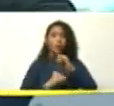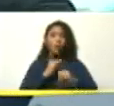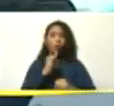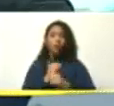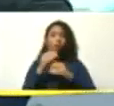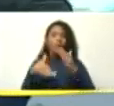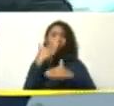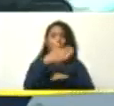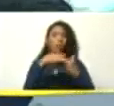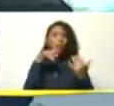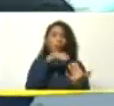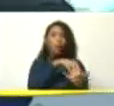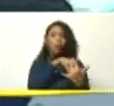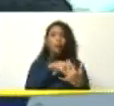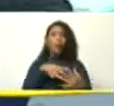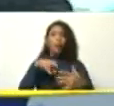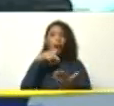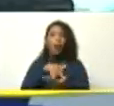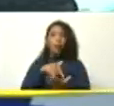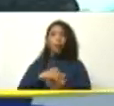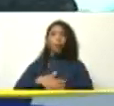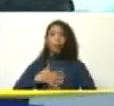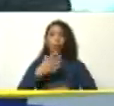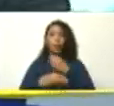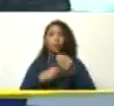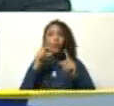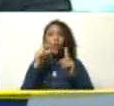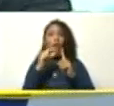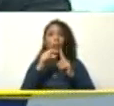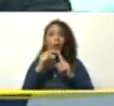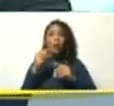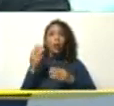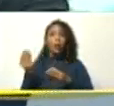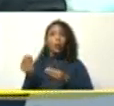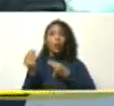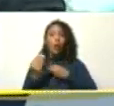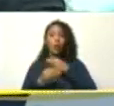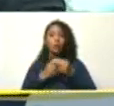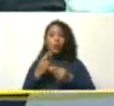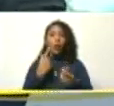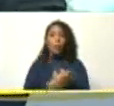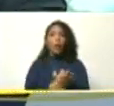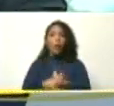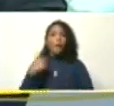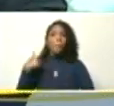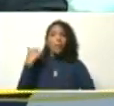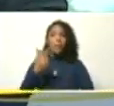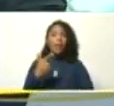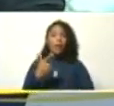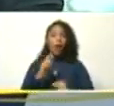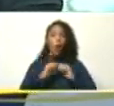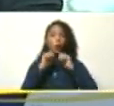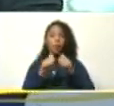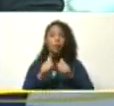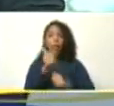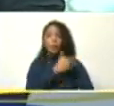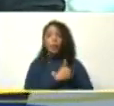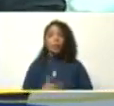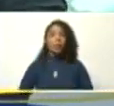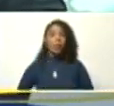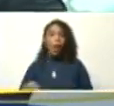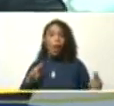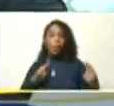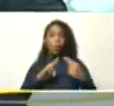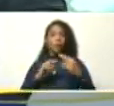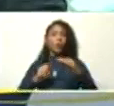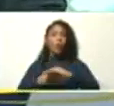de la batalla de Carabobo y que fue posible precisamente por la palabra que nos hermanó. Mañana empieza, presidente, el encuentro del